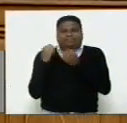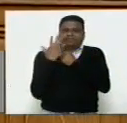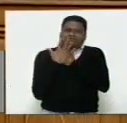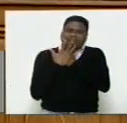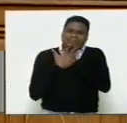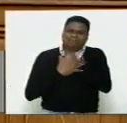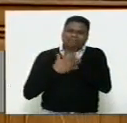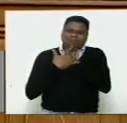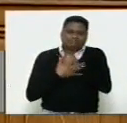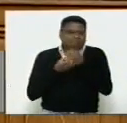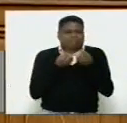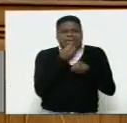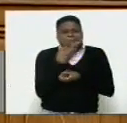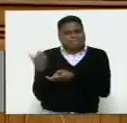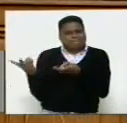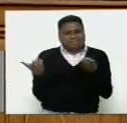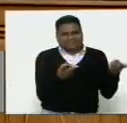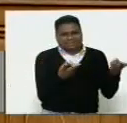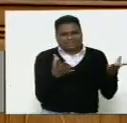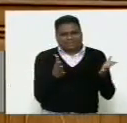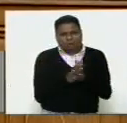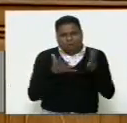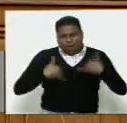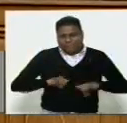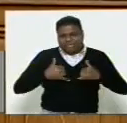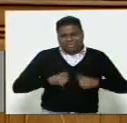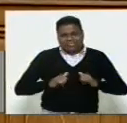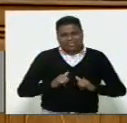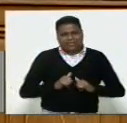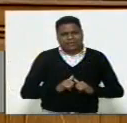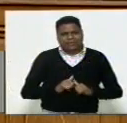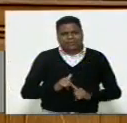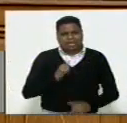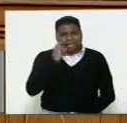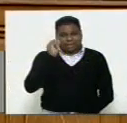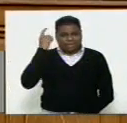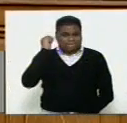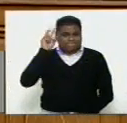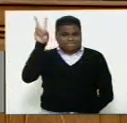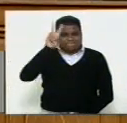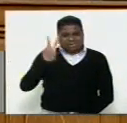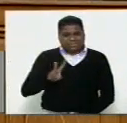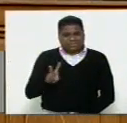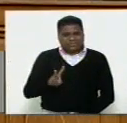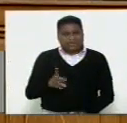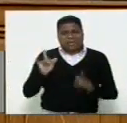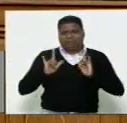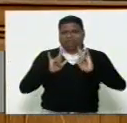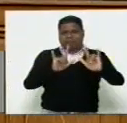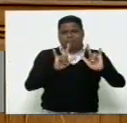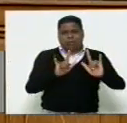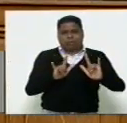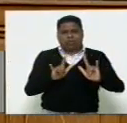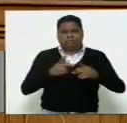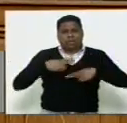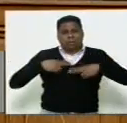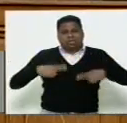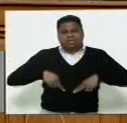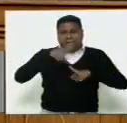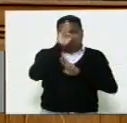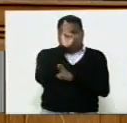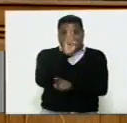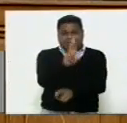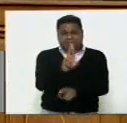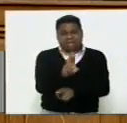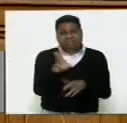permita darle la bienvenida a los hijos y a las hijas de la patria de manera amorosa, humanista, respetada. Y en